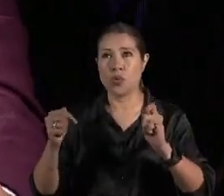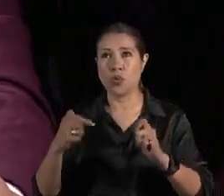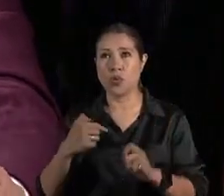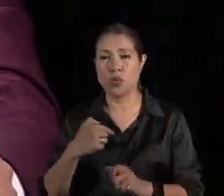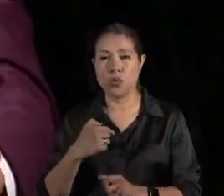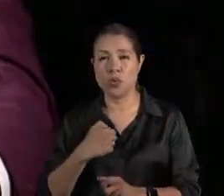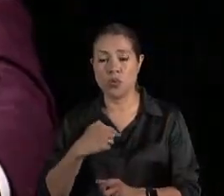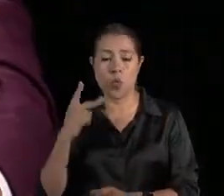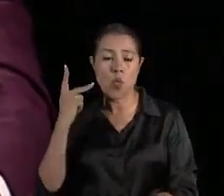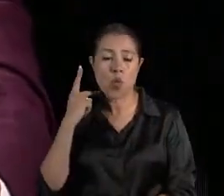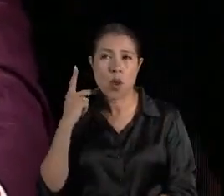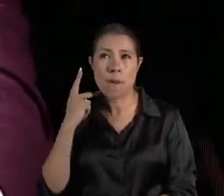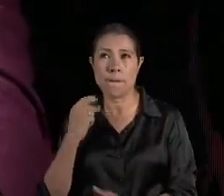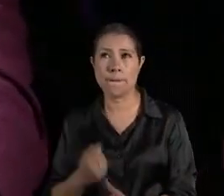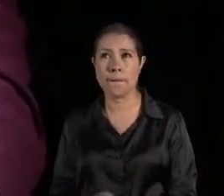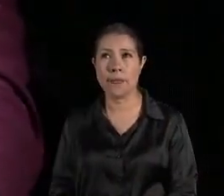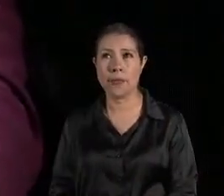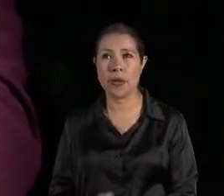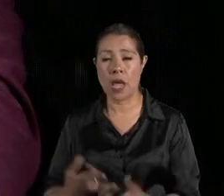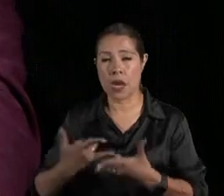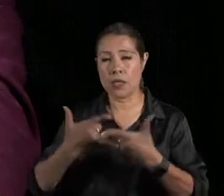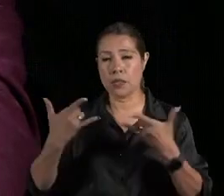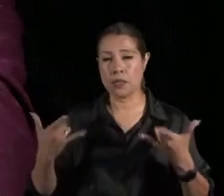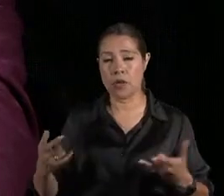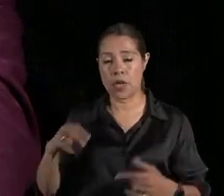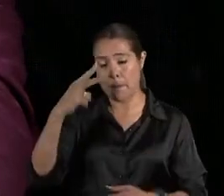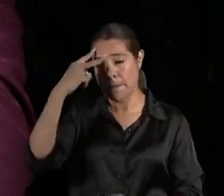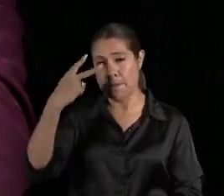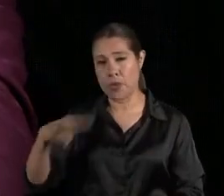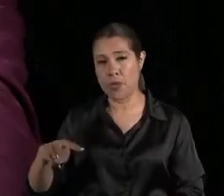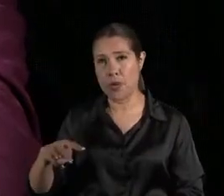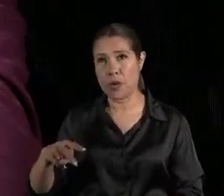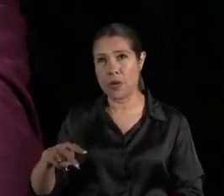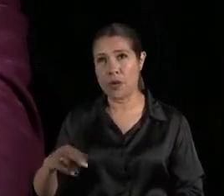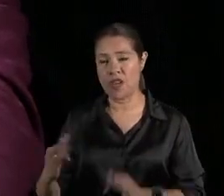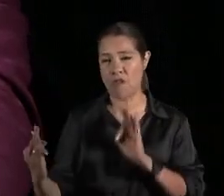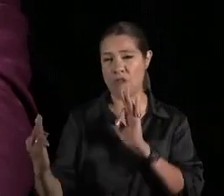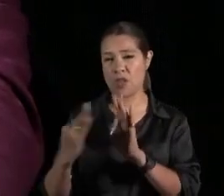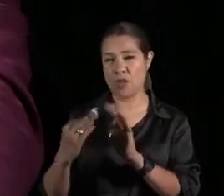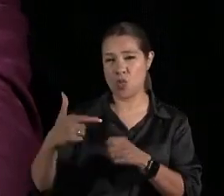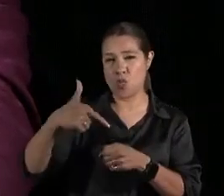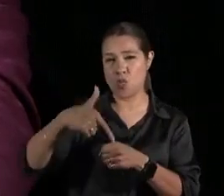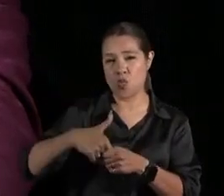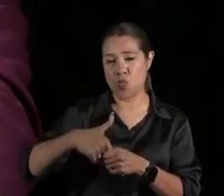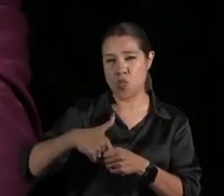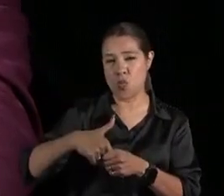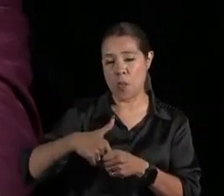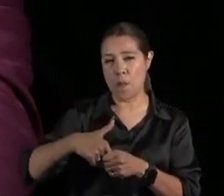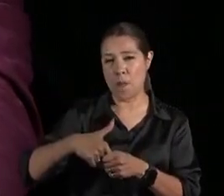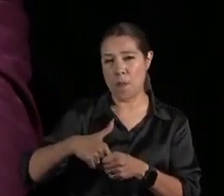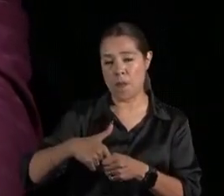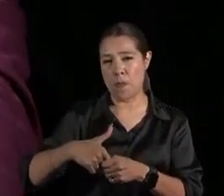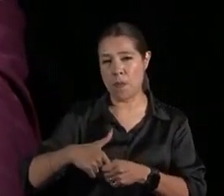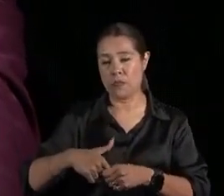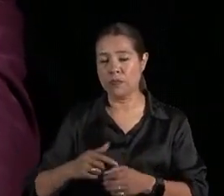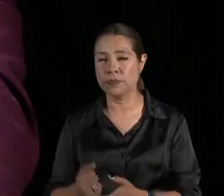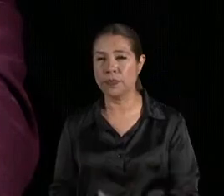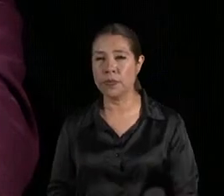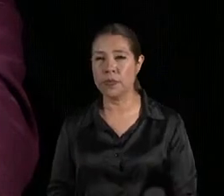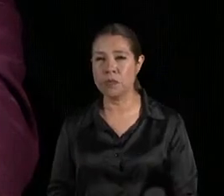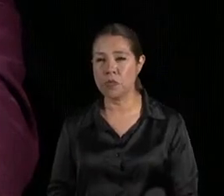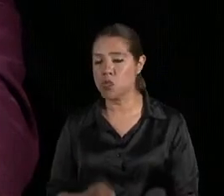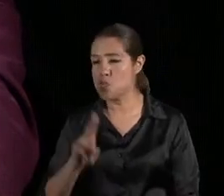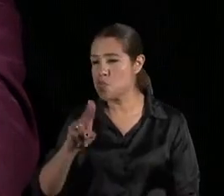primer procurador en la historia de México que enfrentó a los gasolineros tramposos. Nunca antes